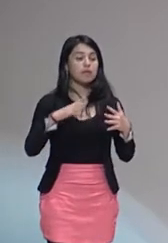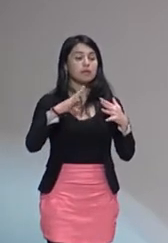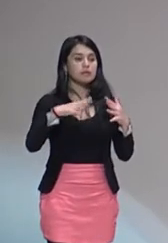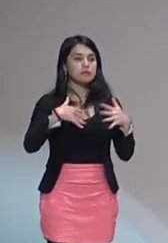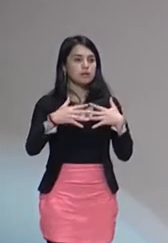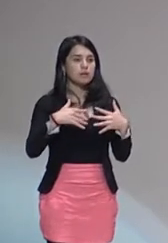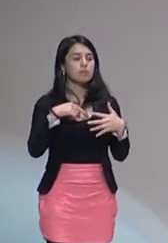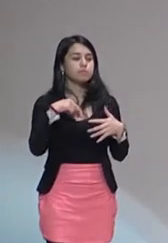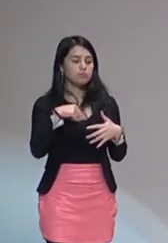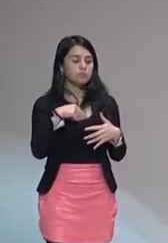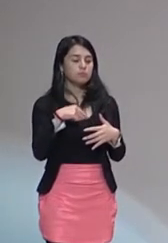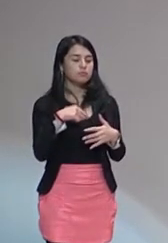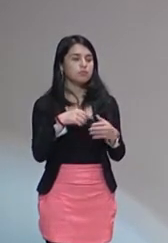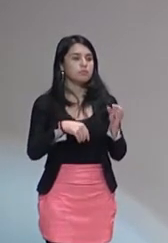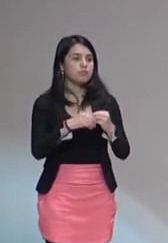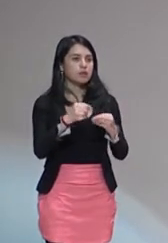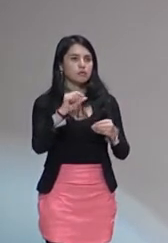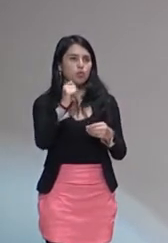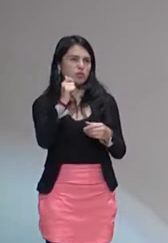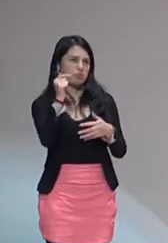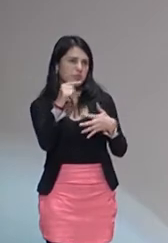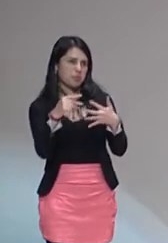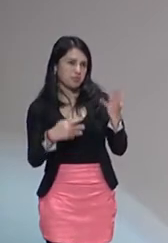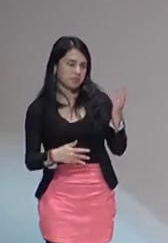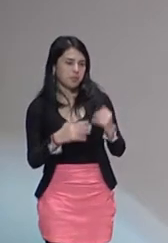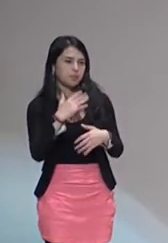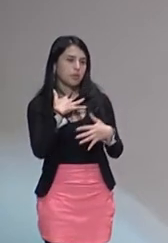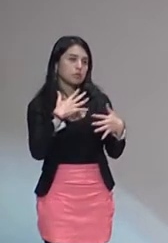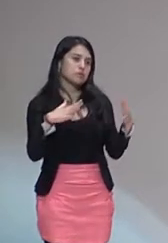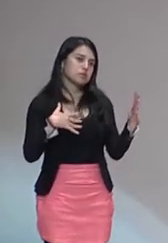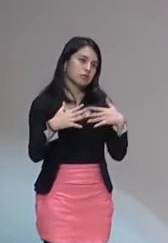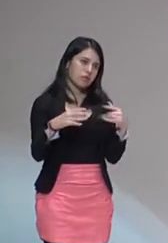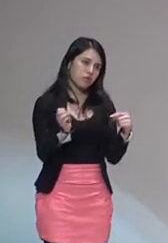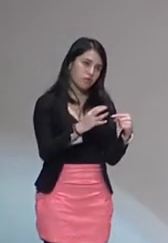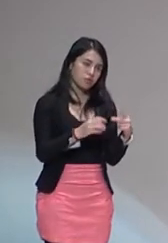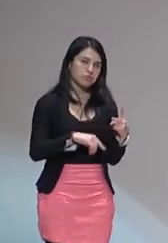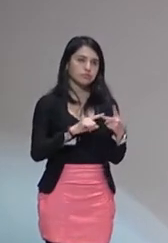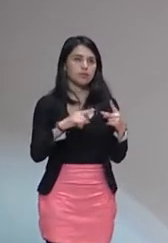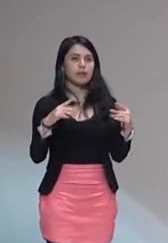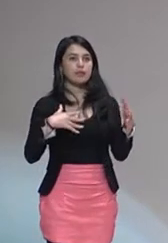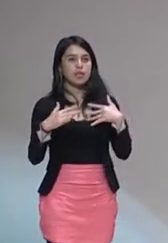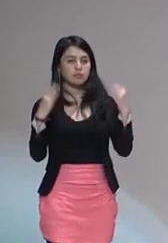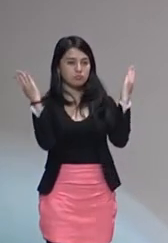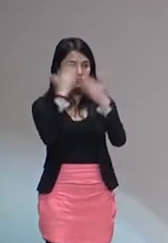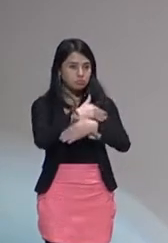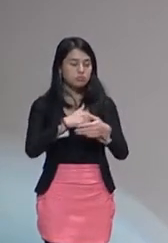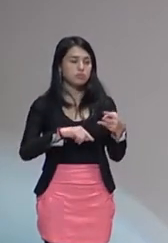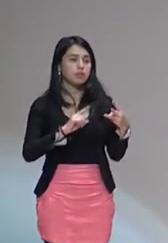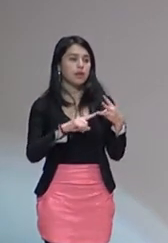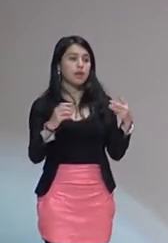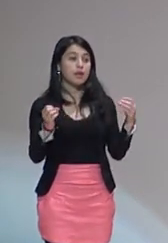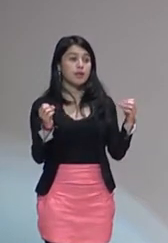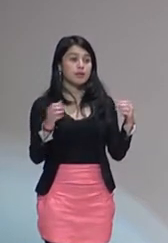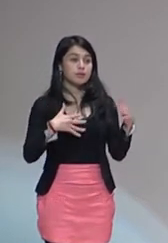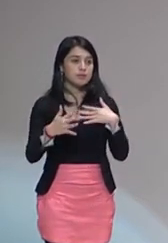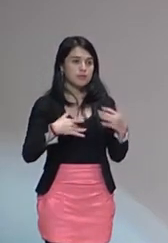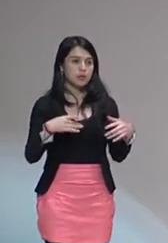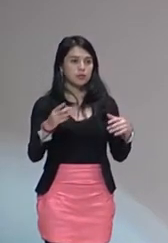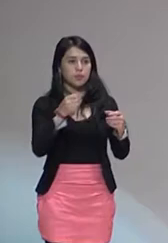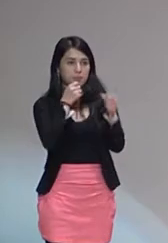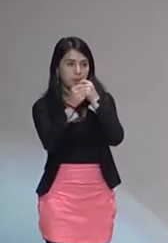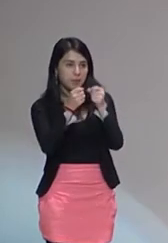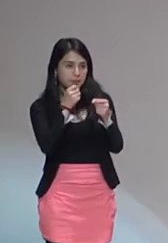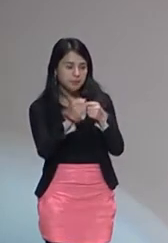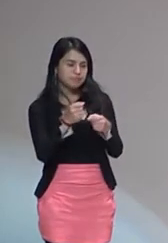tiene muchos frentes. Podemos hacer teatro foro, teatro invisible, teatro periodístico, en